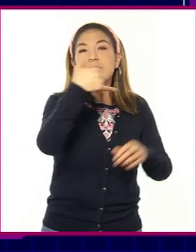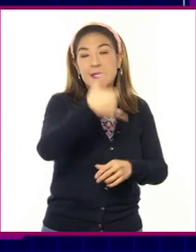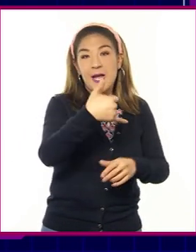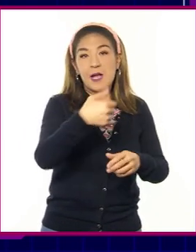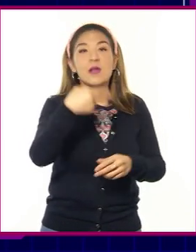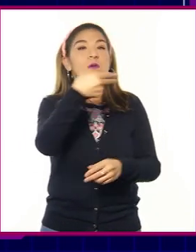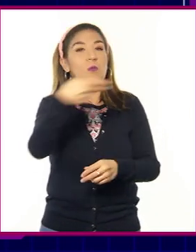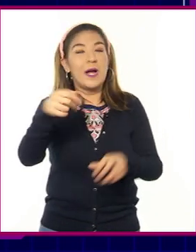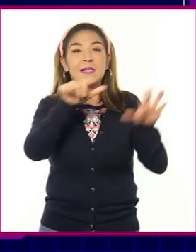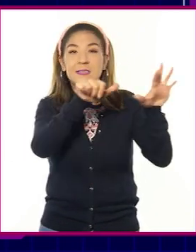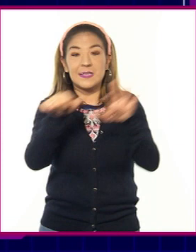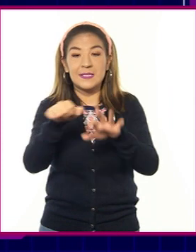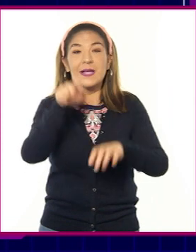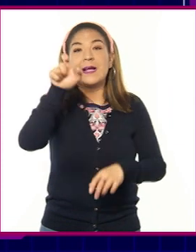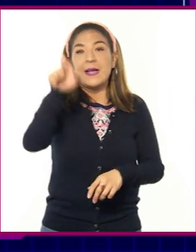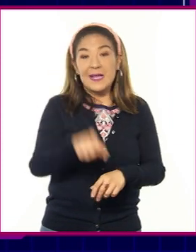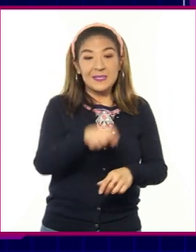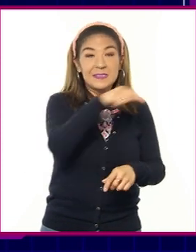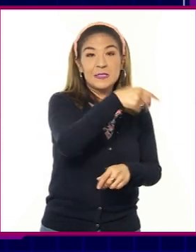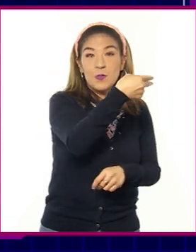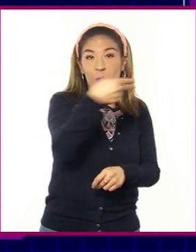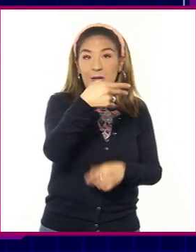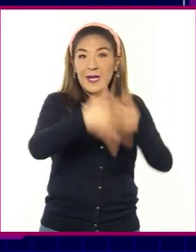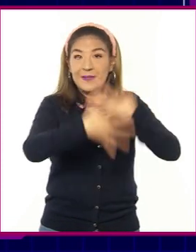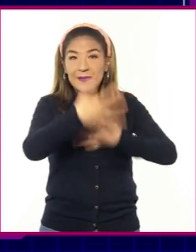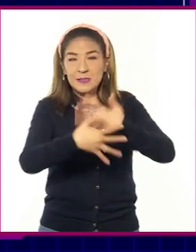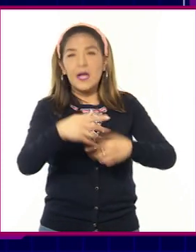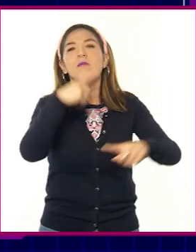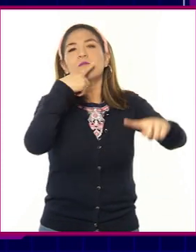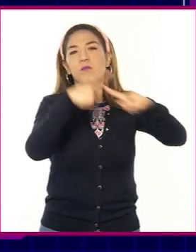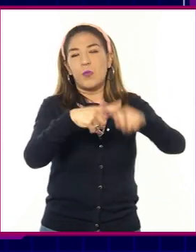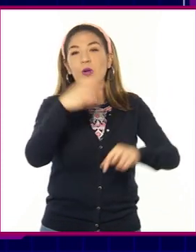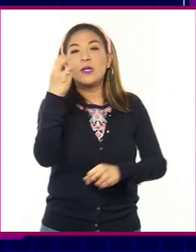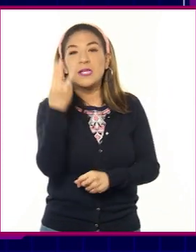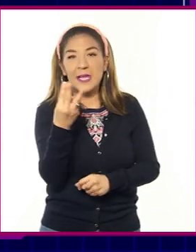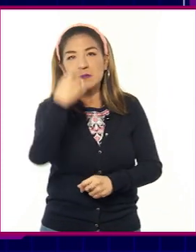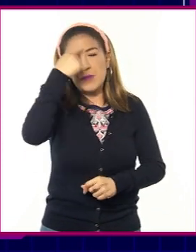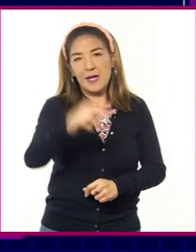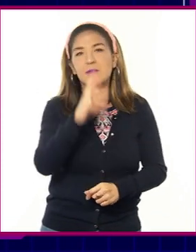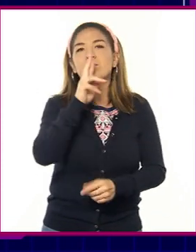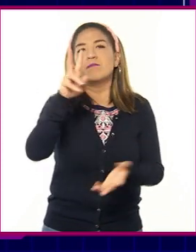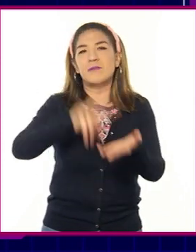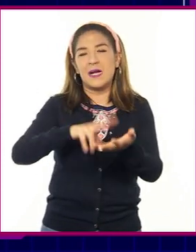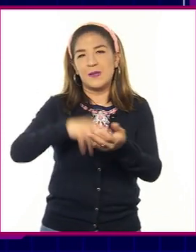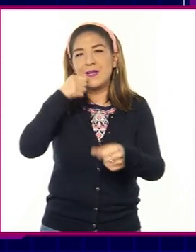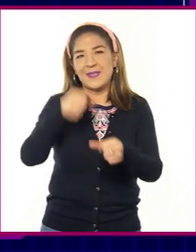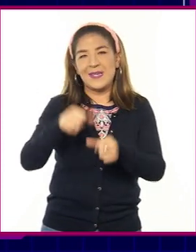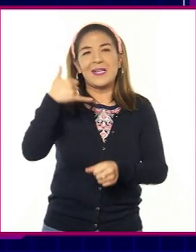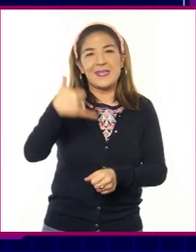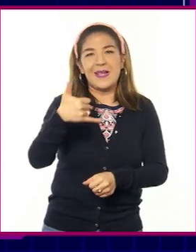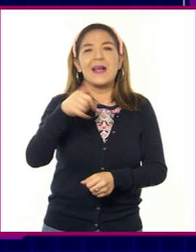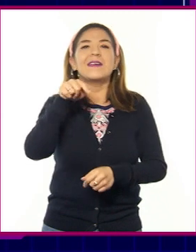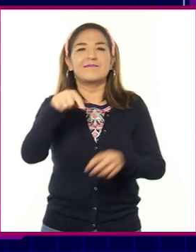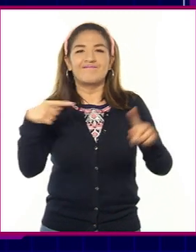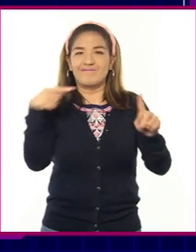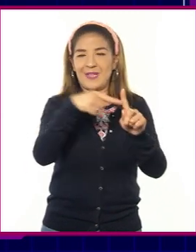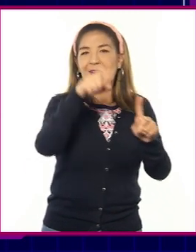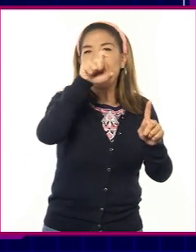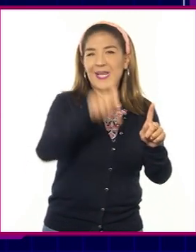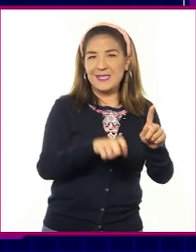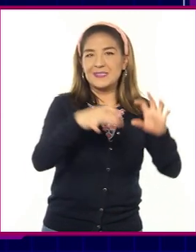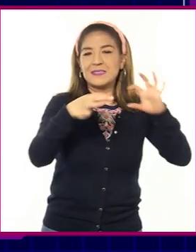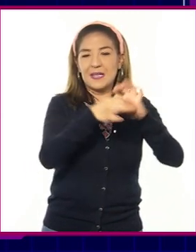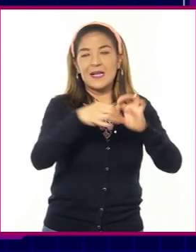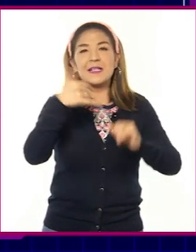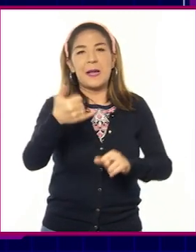que corresponde a x igual a 15, se multiplica por 3 para obtener el valor de y correspondiente a x, que es igual